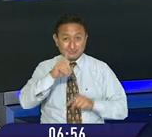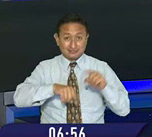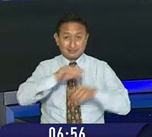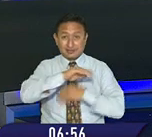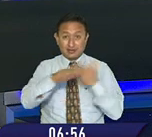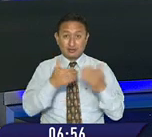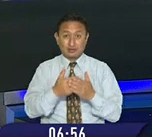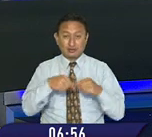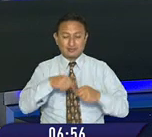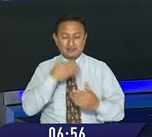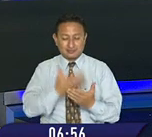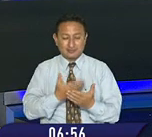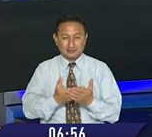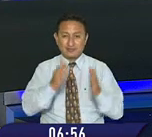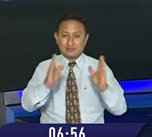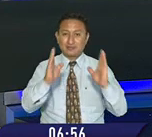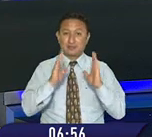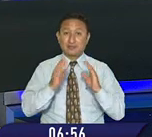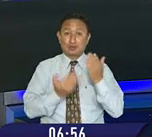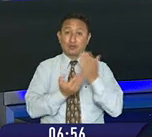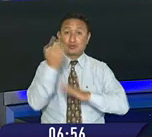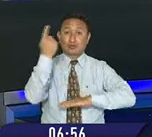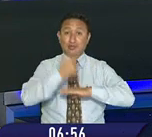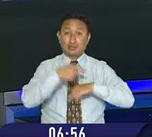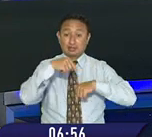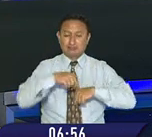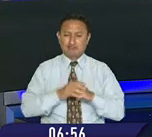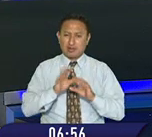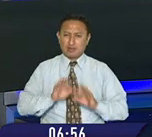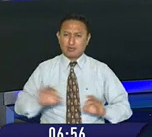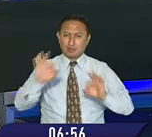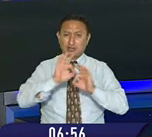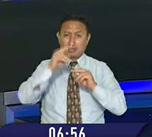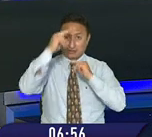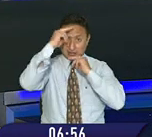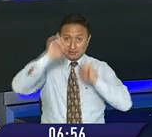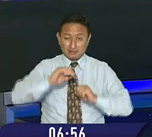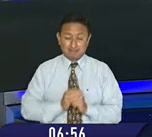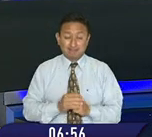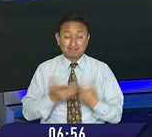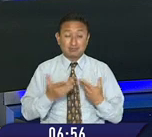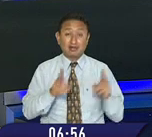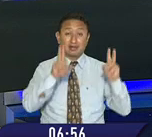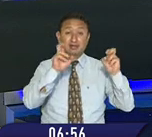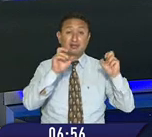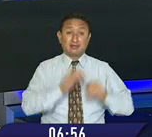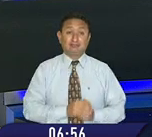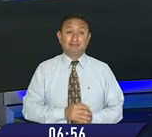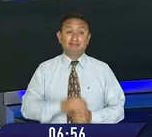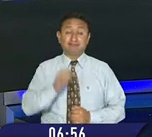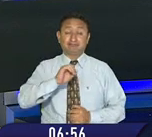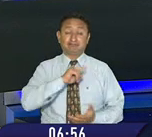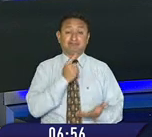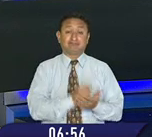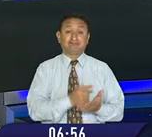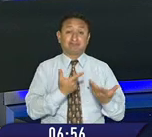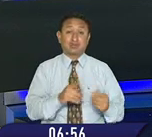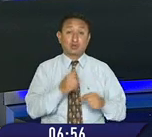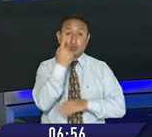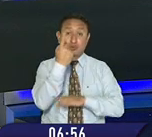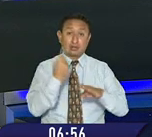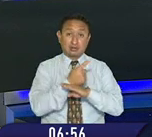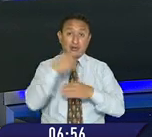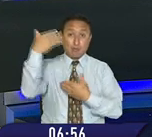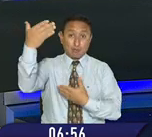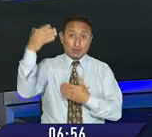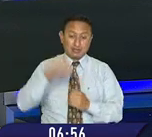días, gracias por acompañarnos en una nueva jornada. Importante información para hoy y titulares también. Claro, comercio, tenemos información de esta hora política y también ha llegado,